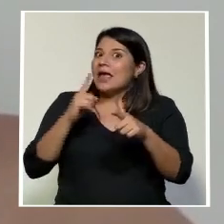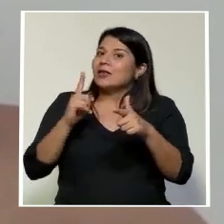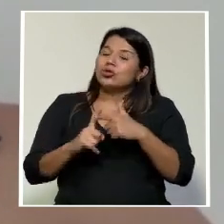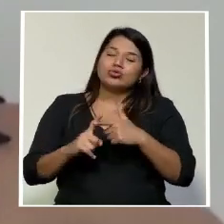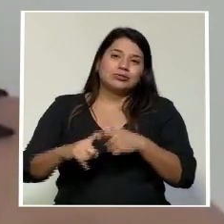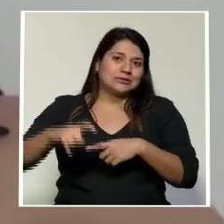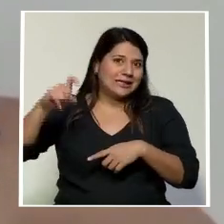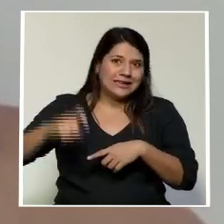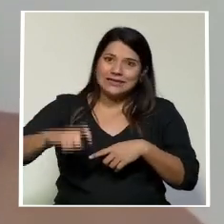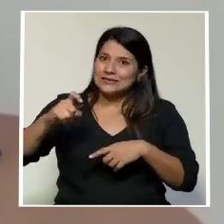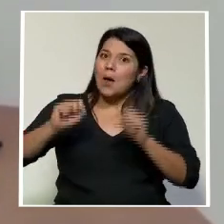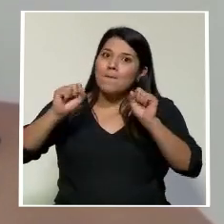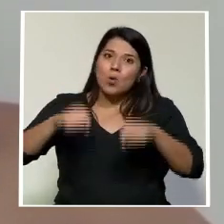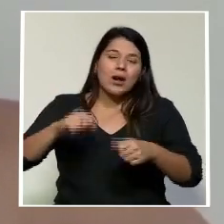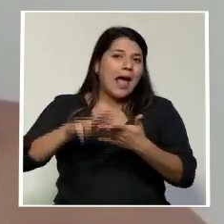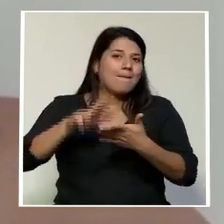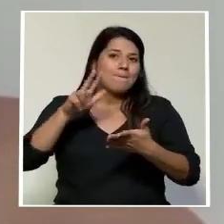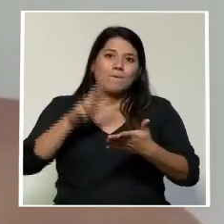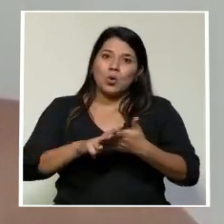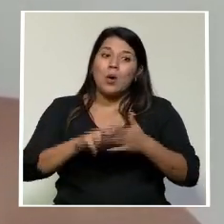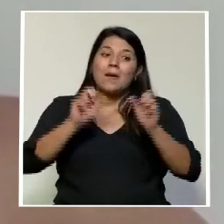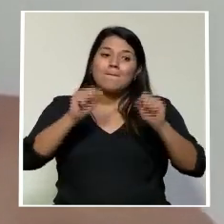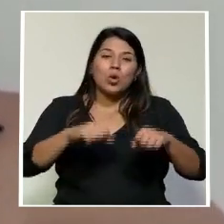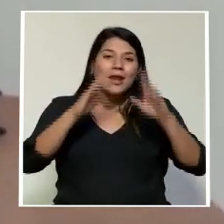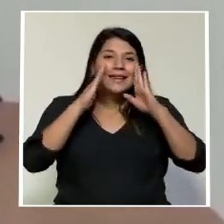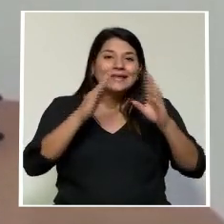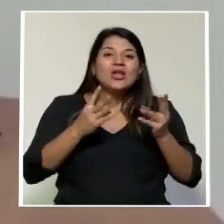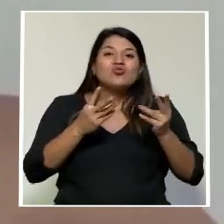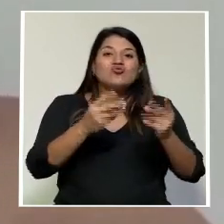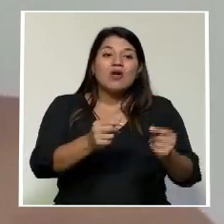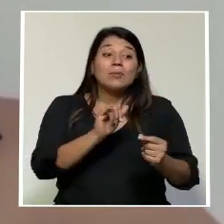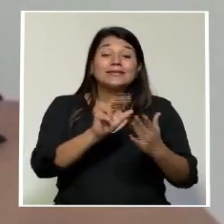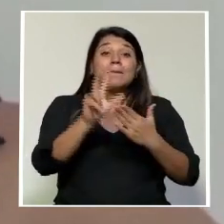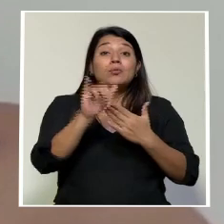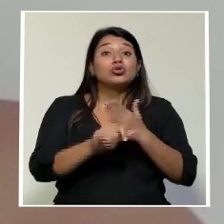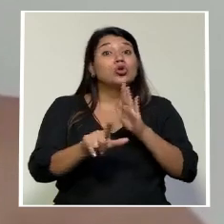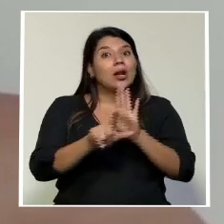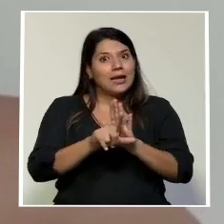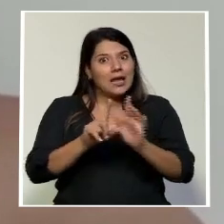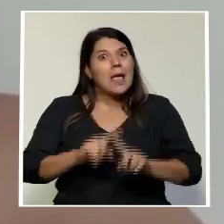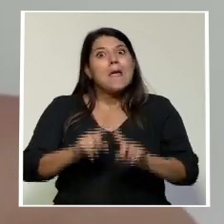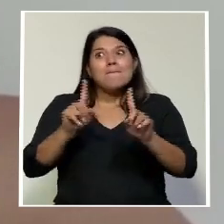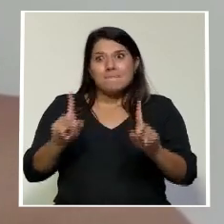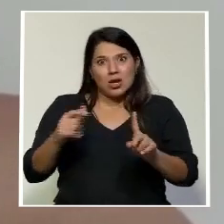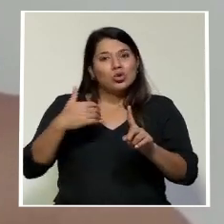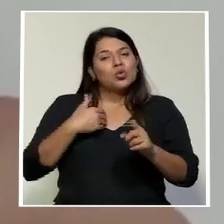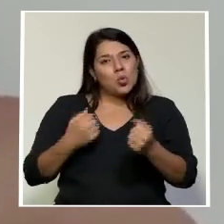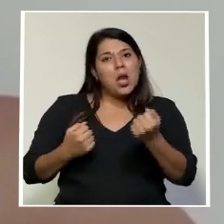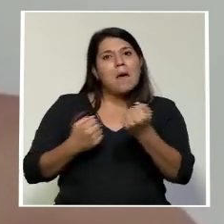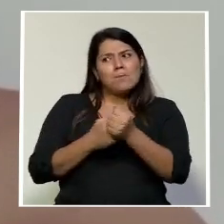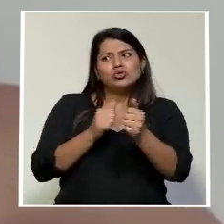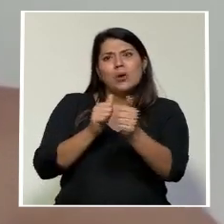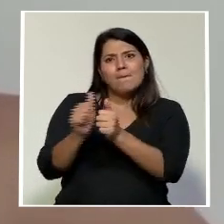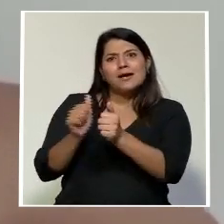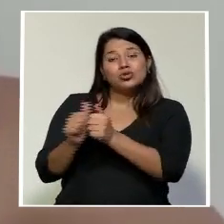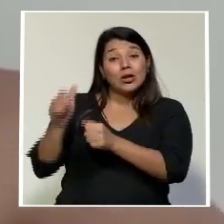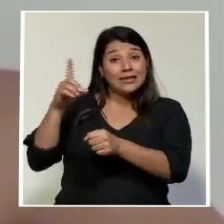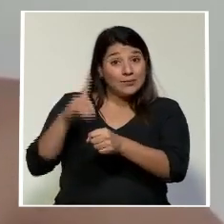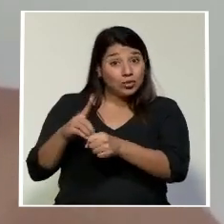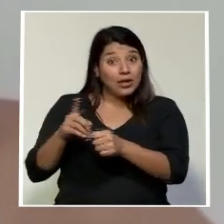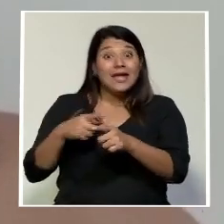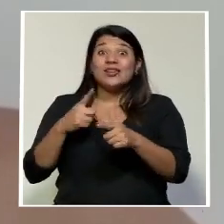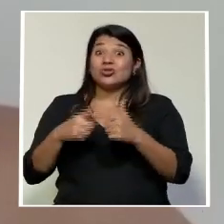aprobar la vía rápida del proyecto de ley, el cual dichosamente contó con el apoyo de la mayoría de los diputados y